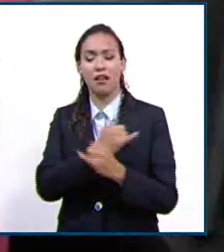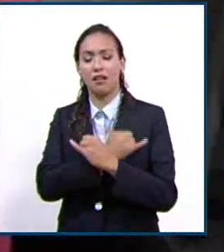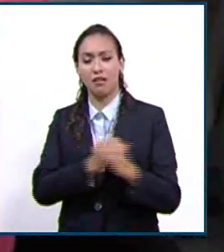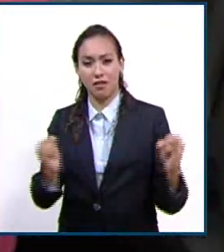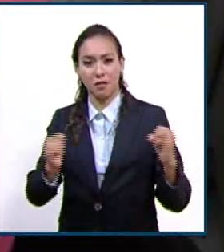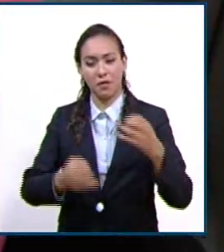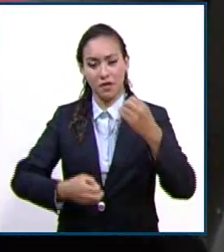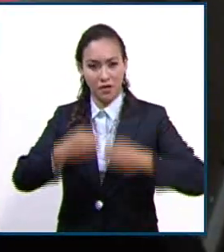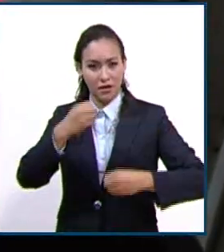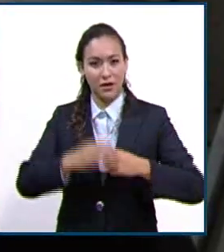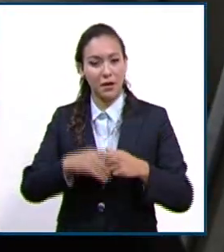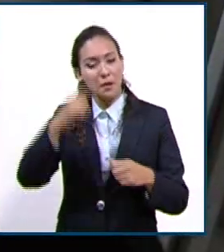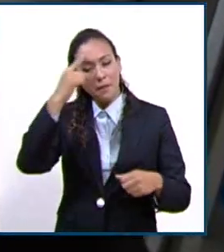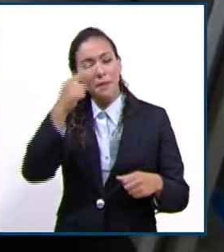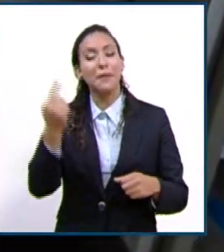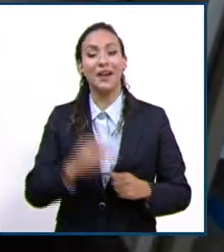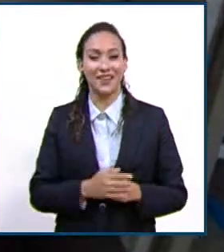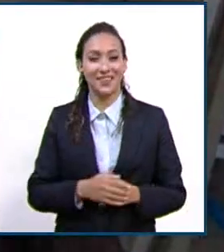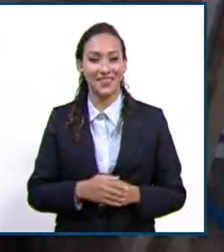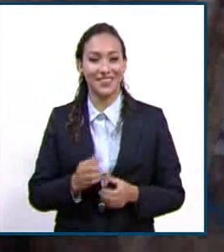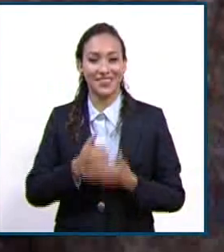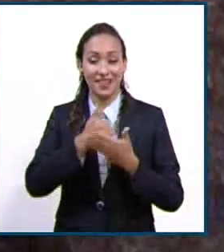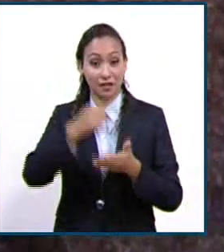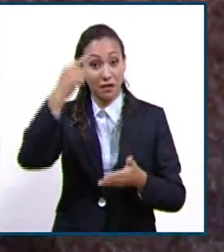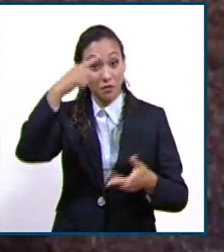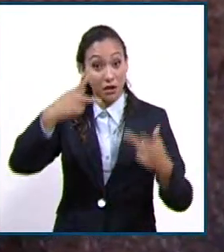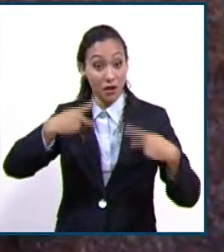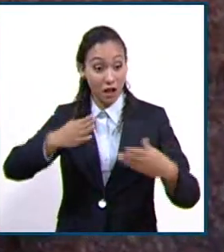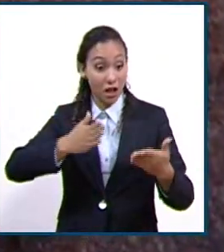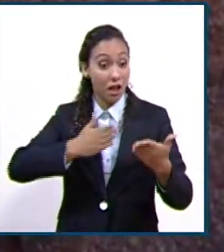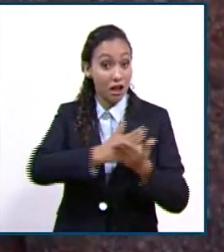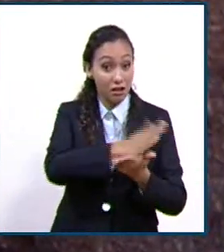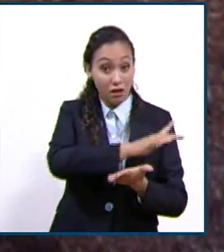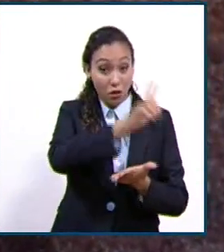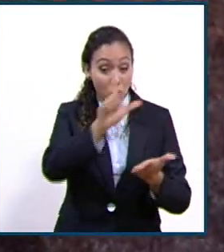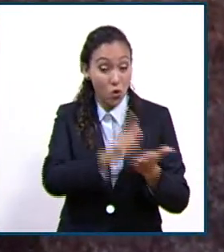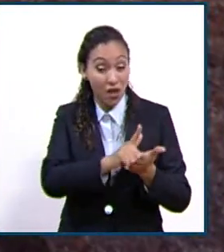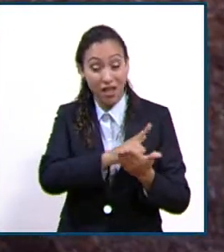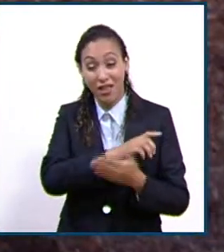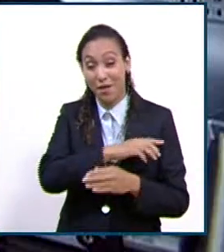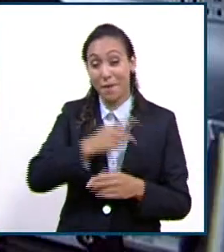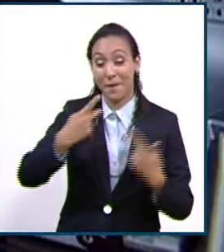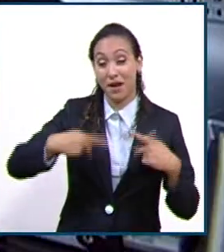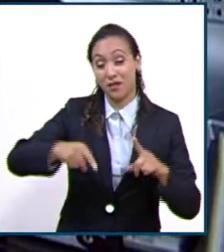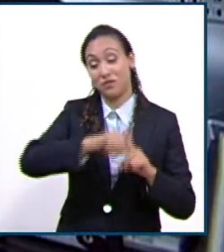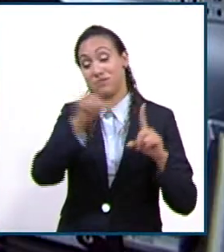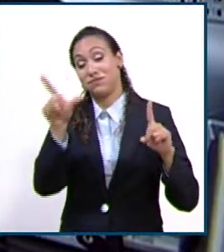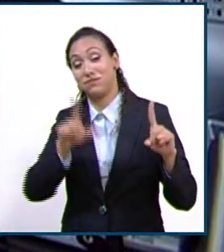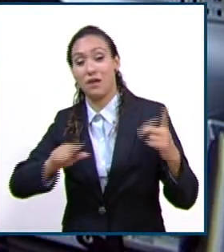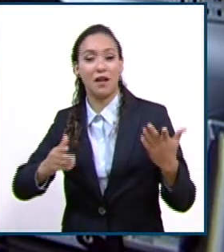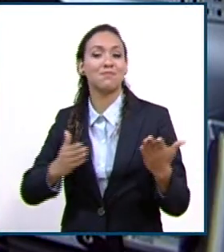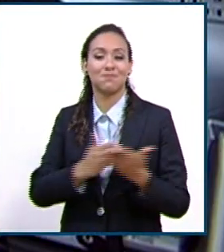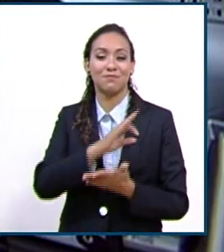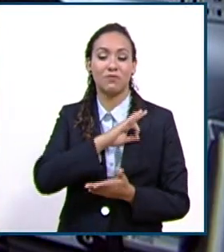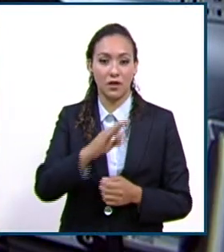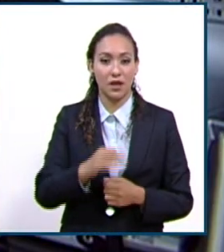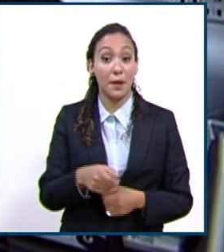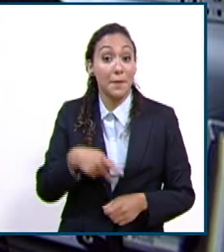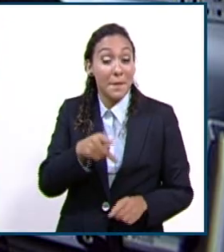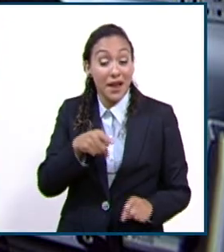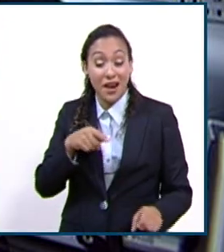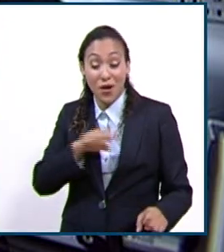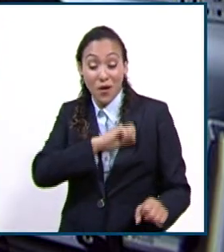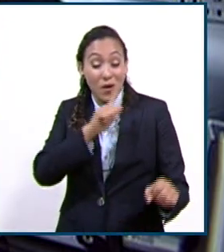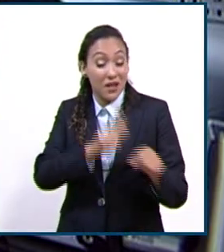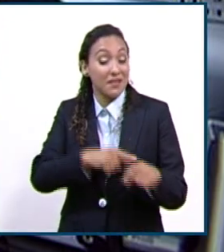judicial con el fin de garantizar el derecho de acceso a la justicia de toda la población, pero en especial de aquellas